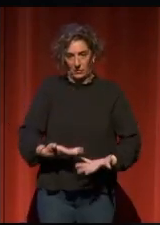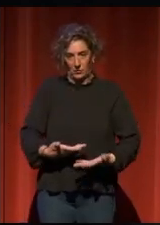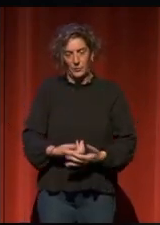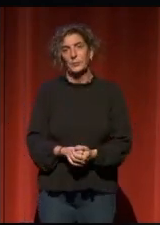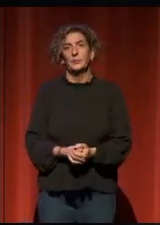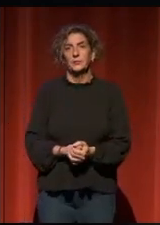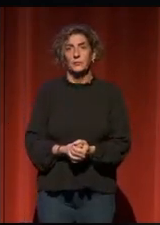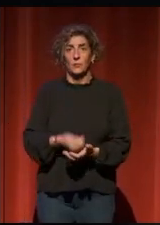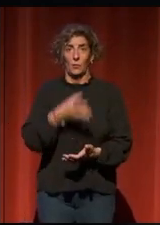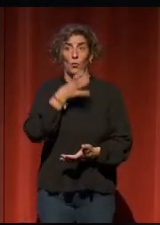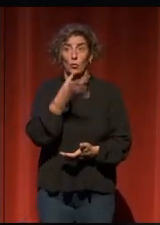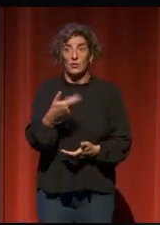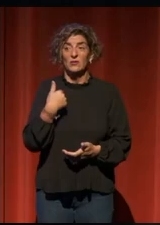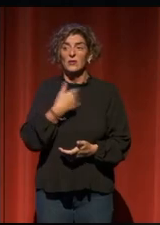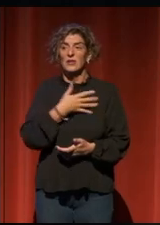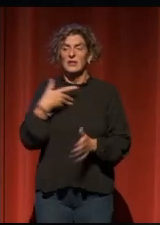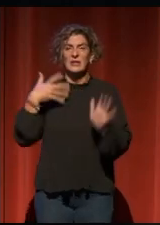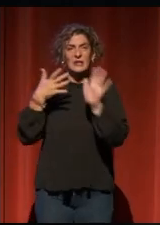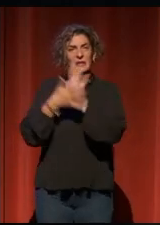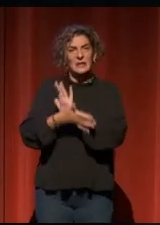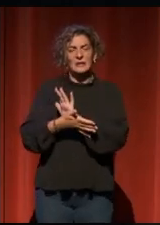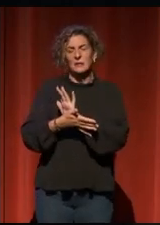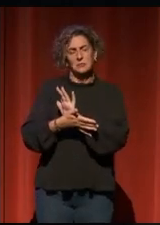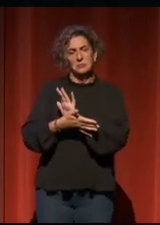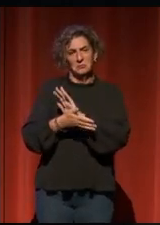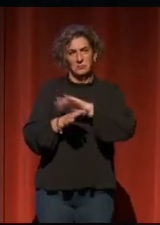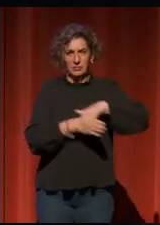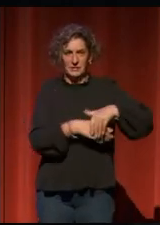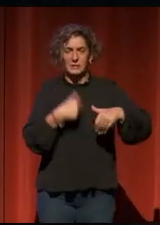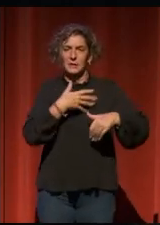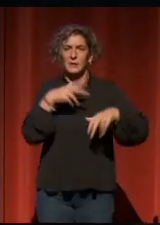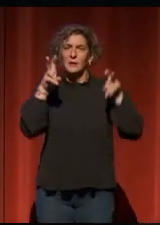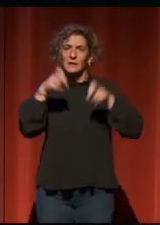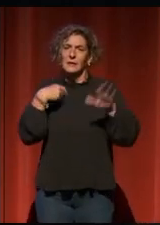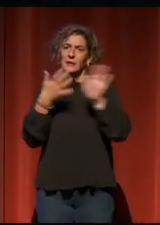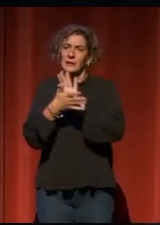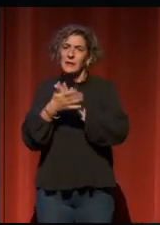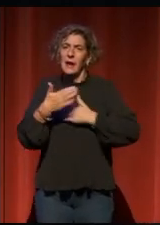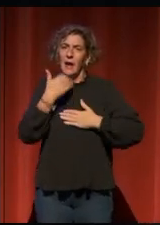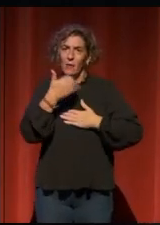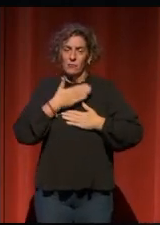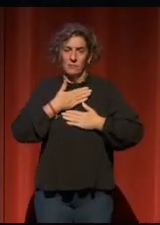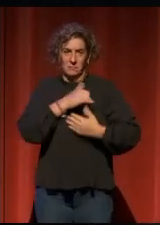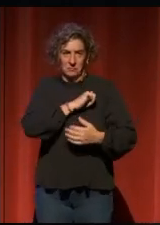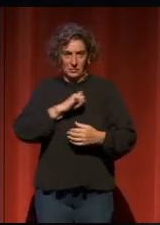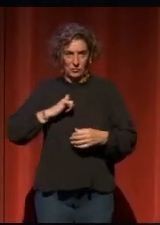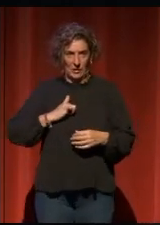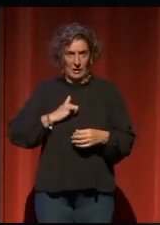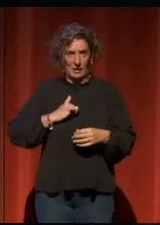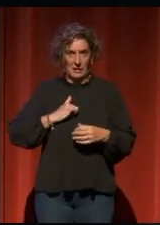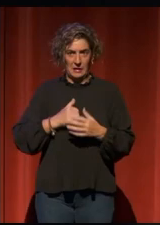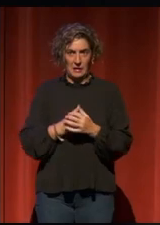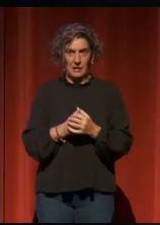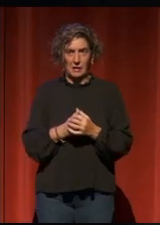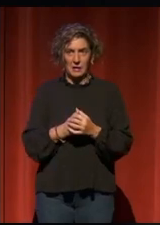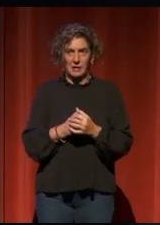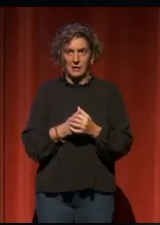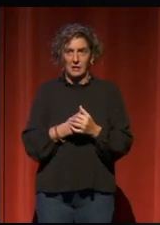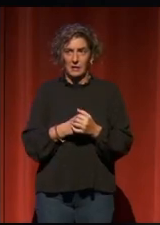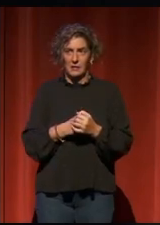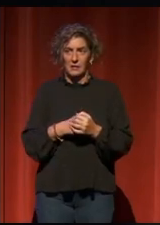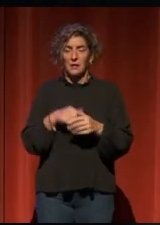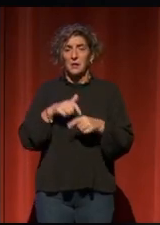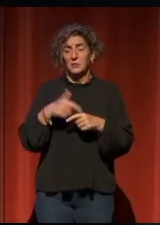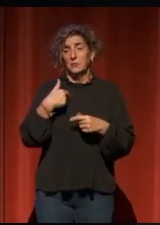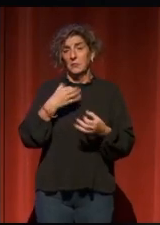he decidido hablarles de algo personal, cosa que no me gusta de manera